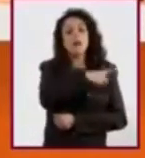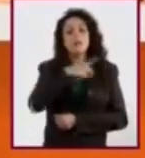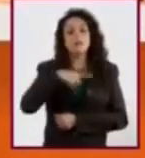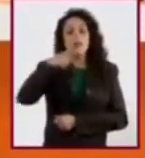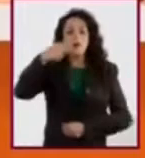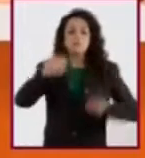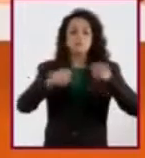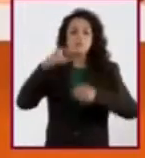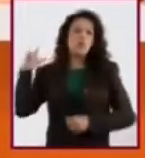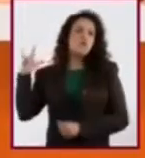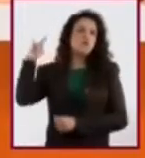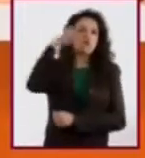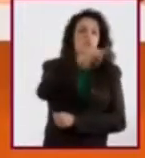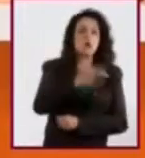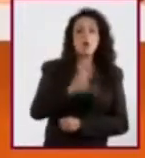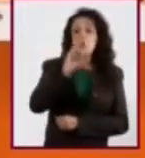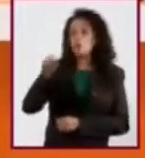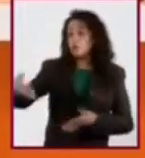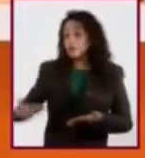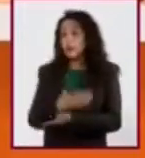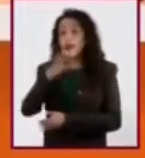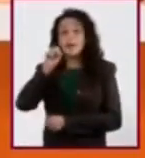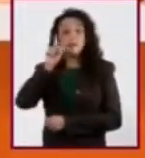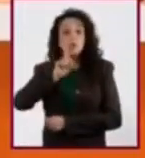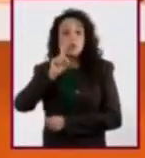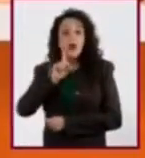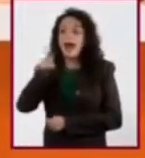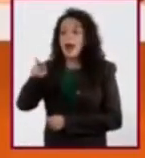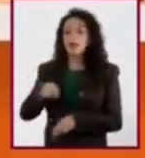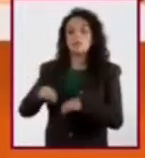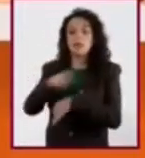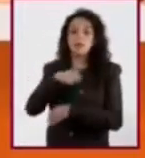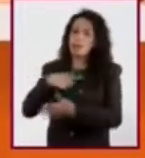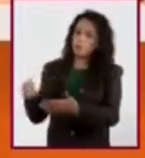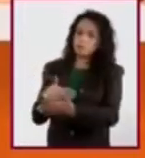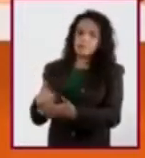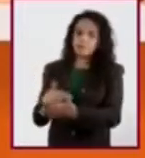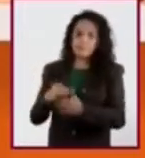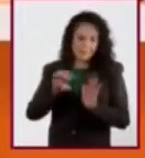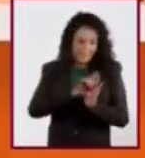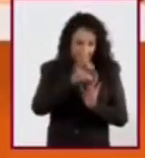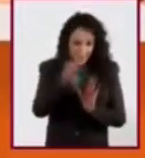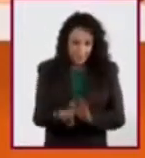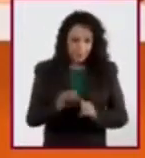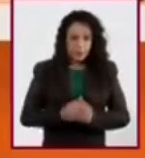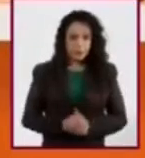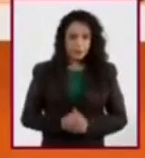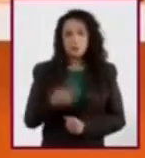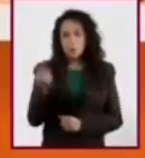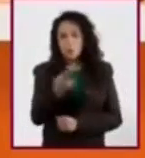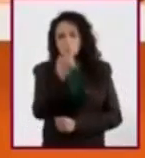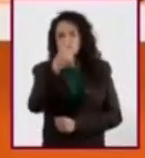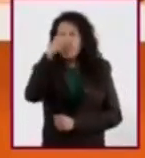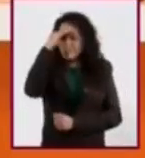si naces mujer, serás cocinera, por mencionar estos casos. ¿Ustedes qué piensan al